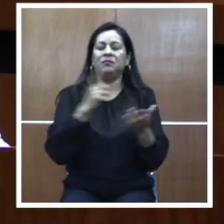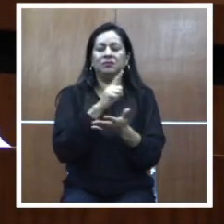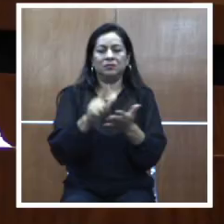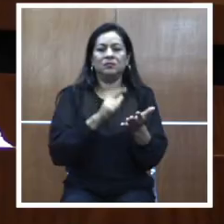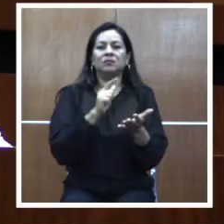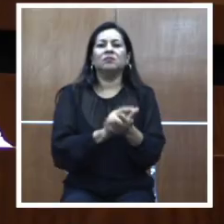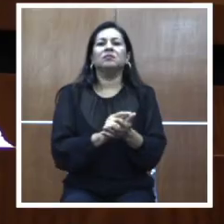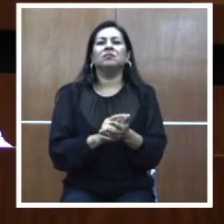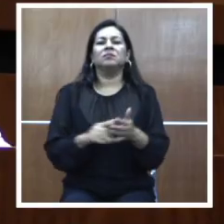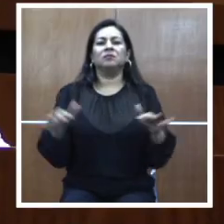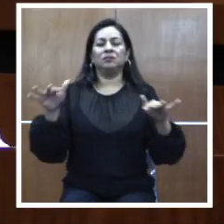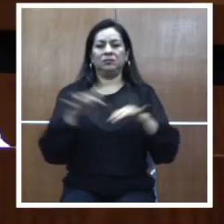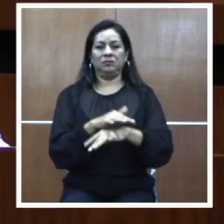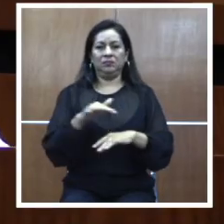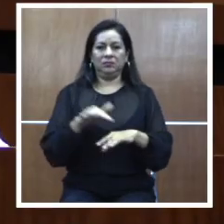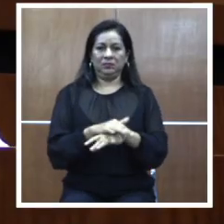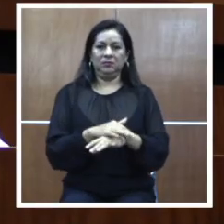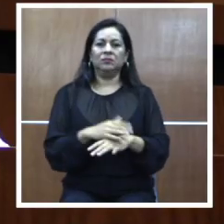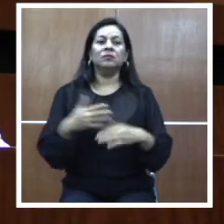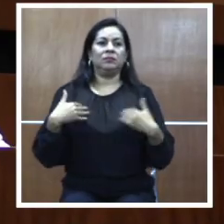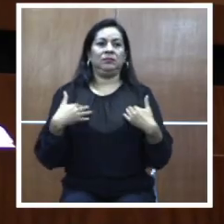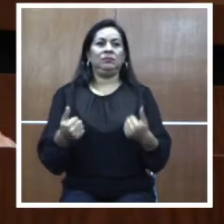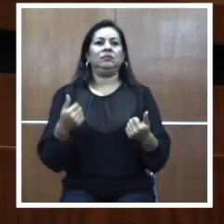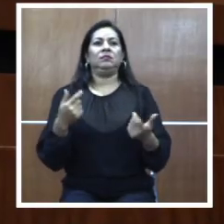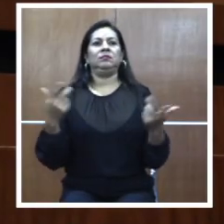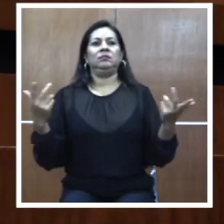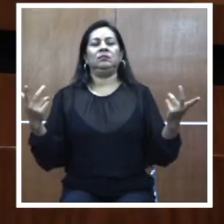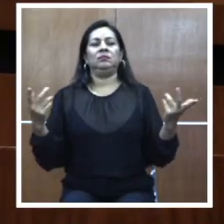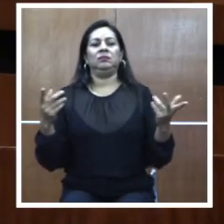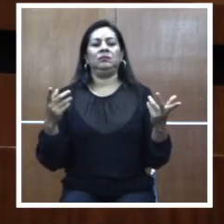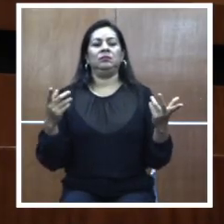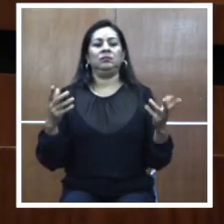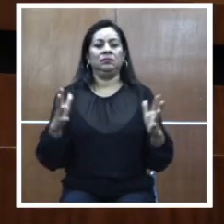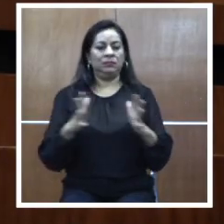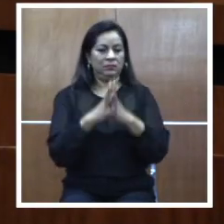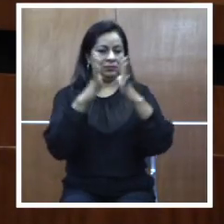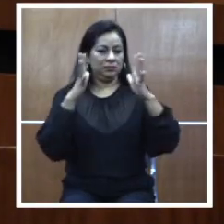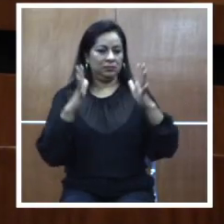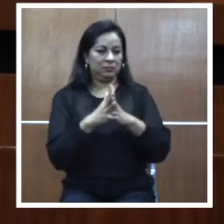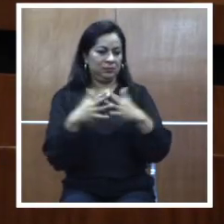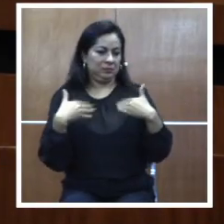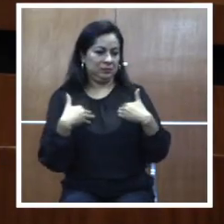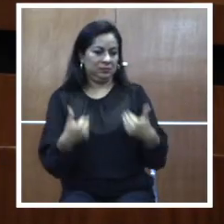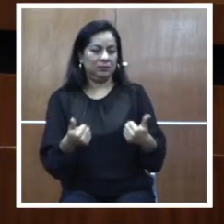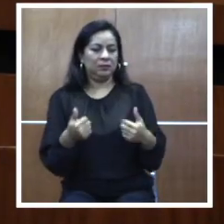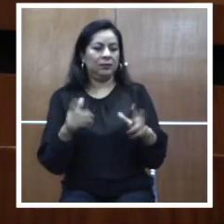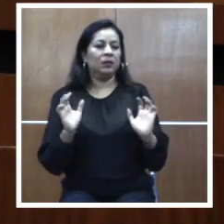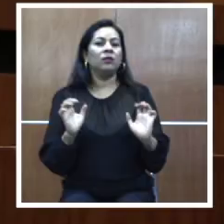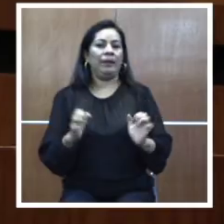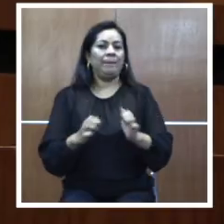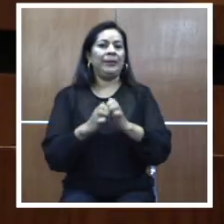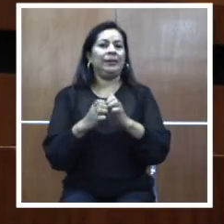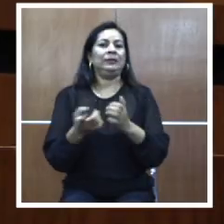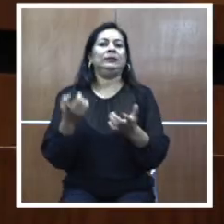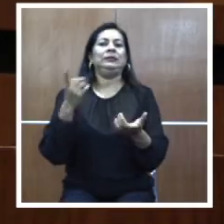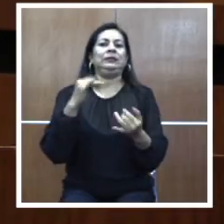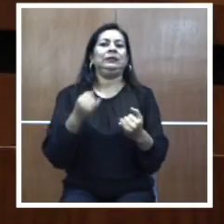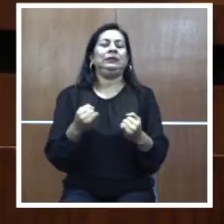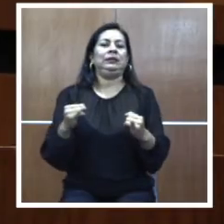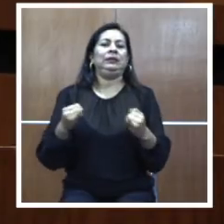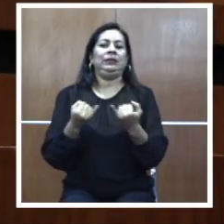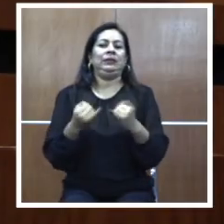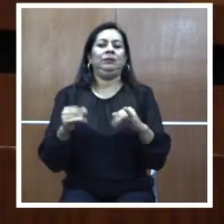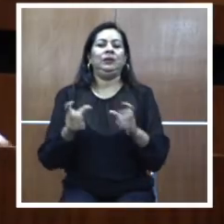de insurrección entendida necesaria solo en los casos de guerra o de riesgo real a la independencia y